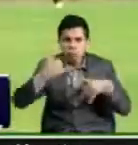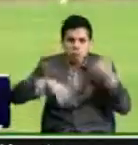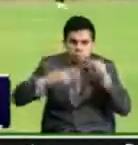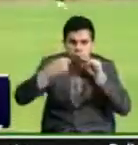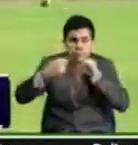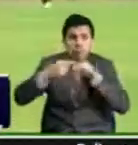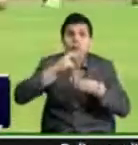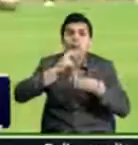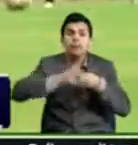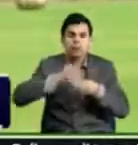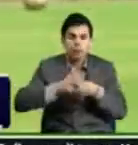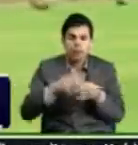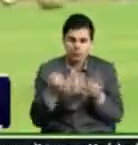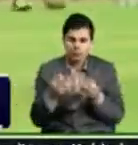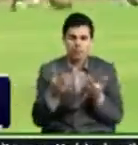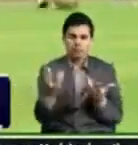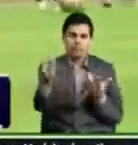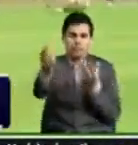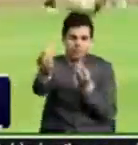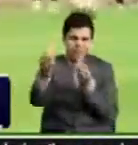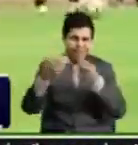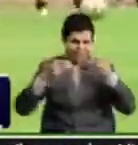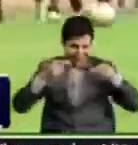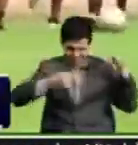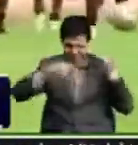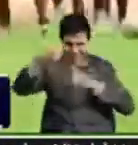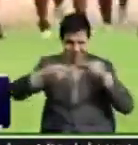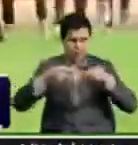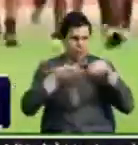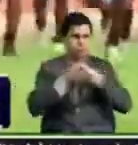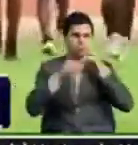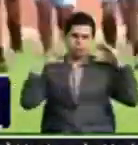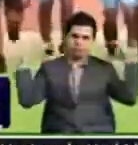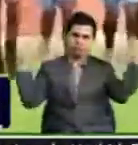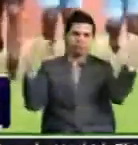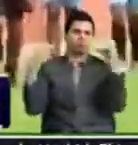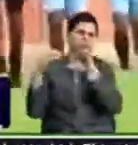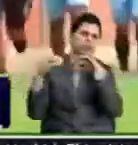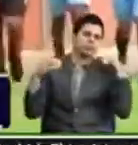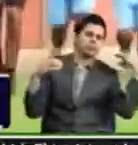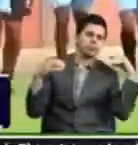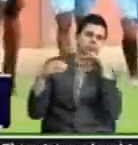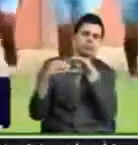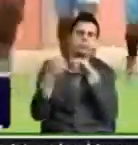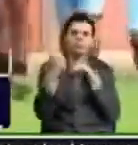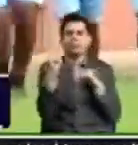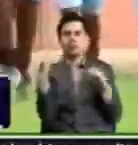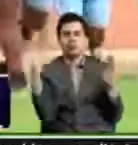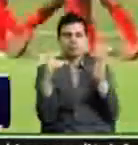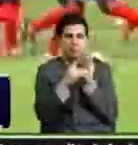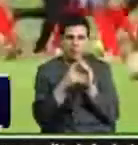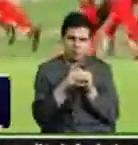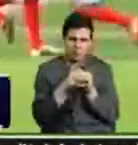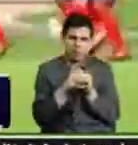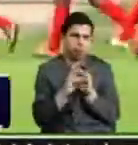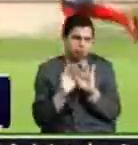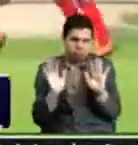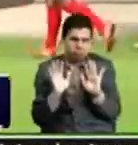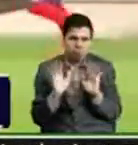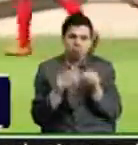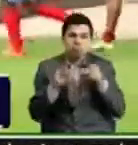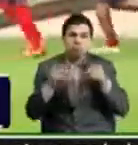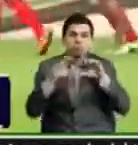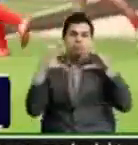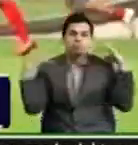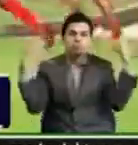para este encuentro sólo se habilitará la tribuna occidental que tiene un precio de 10 mil pesos las puertas del estadio general santander se